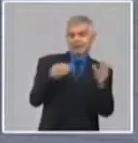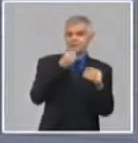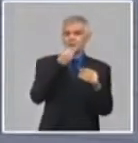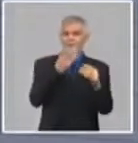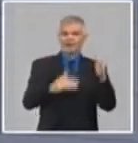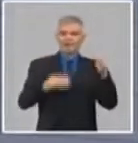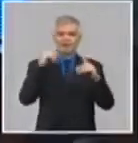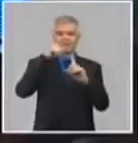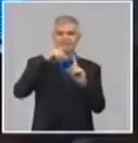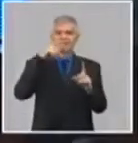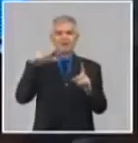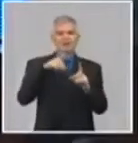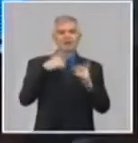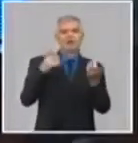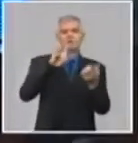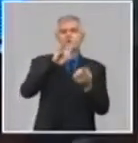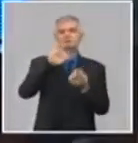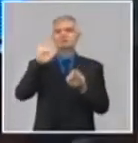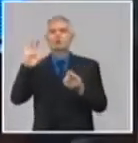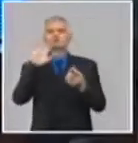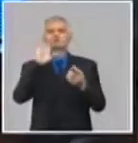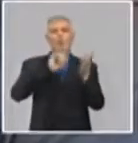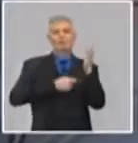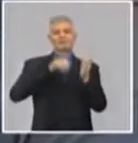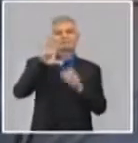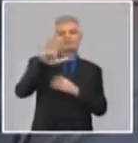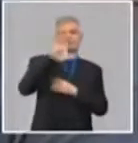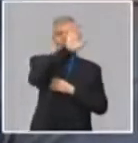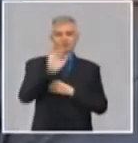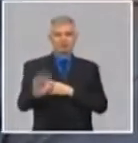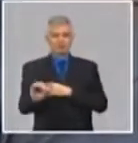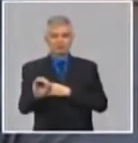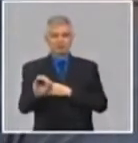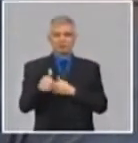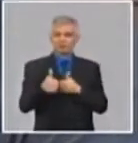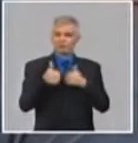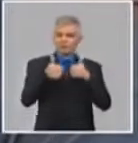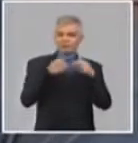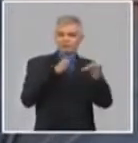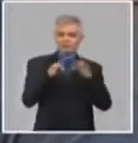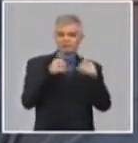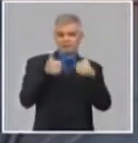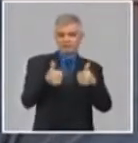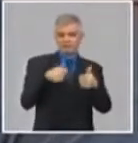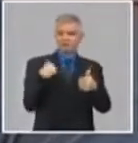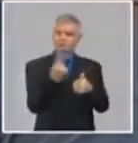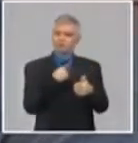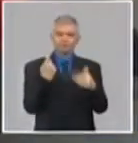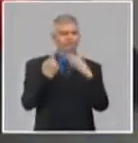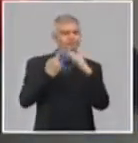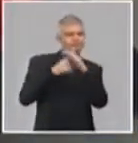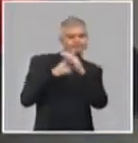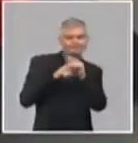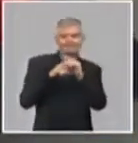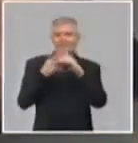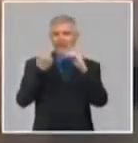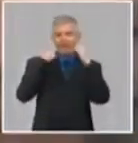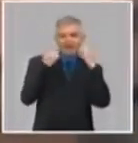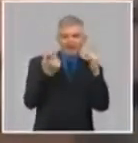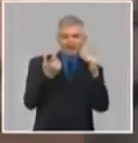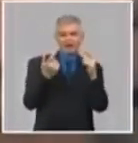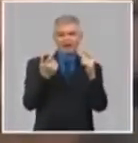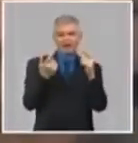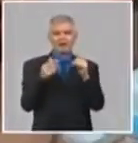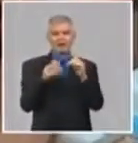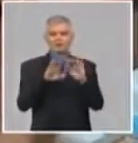al 98,5%. Hemos logrado recuperar, dar mantenimiento, revisarlo, porque no